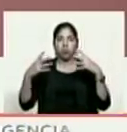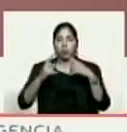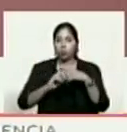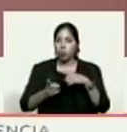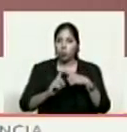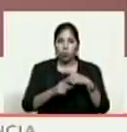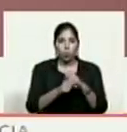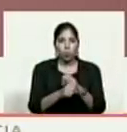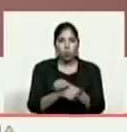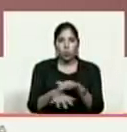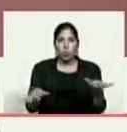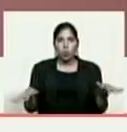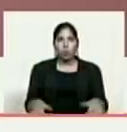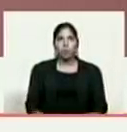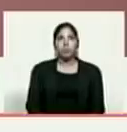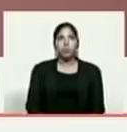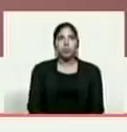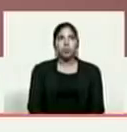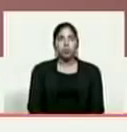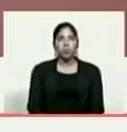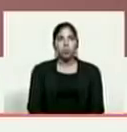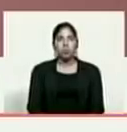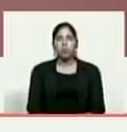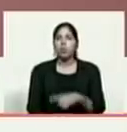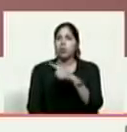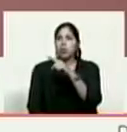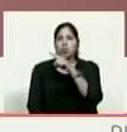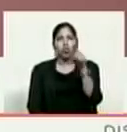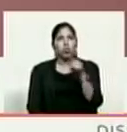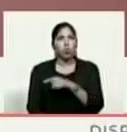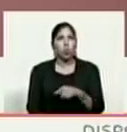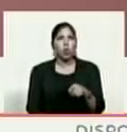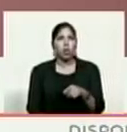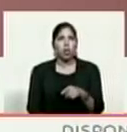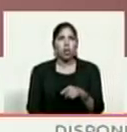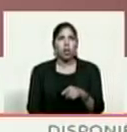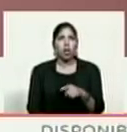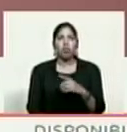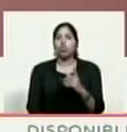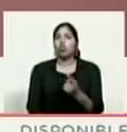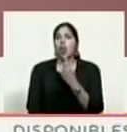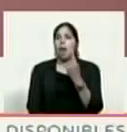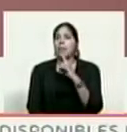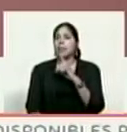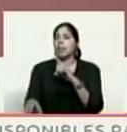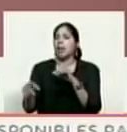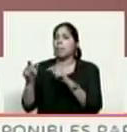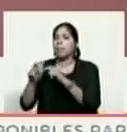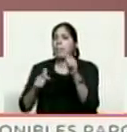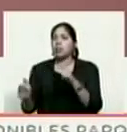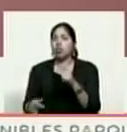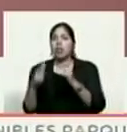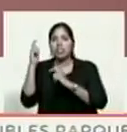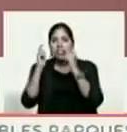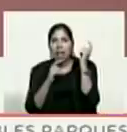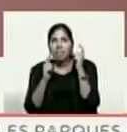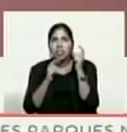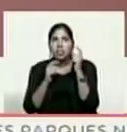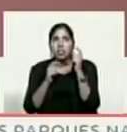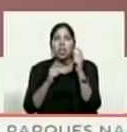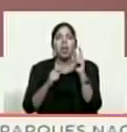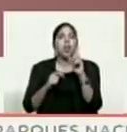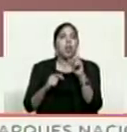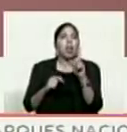Se fue la luz en el estado Zulia solamente para los chavistas. Dejó de haber suministro de agua potable